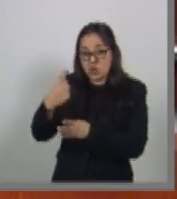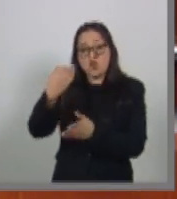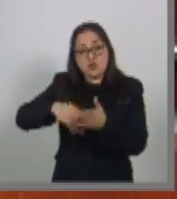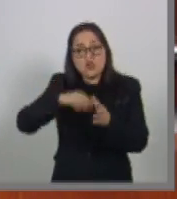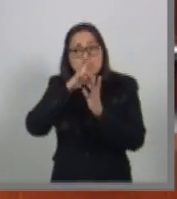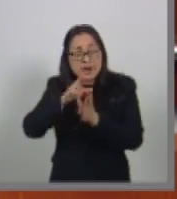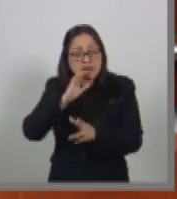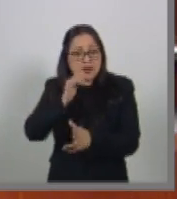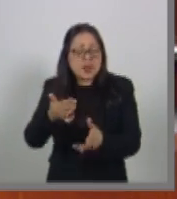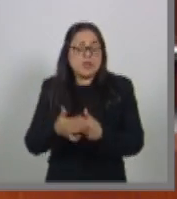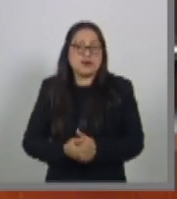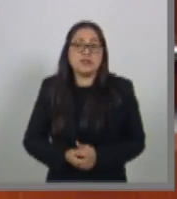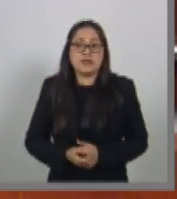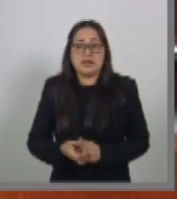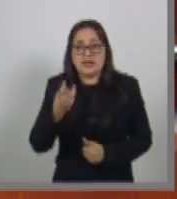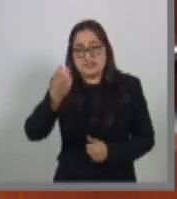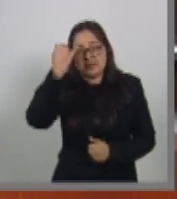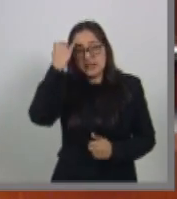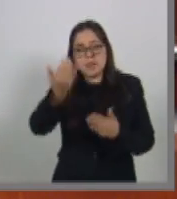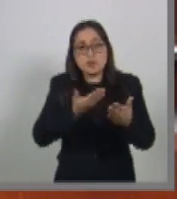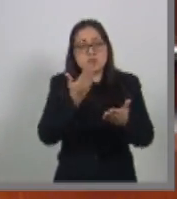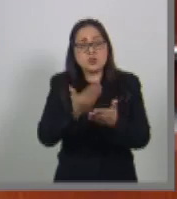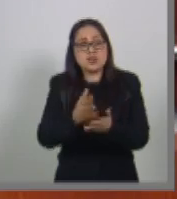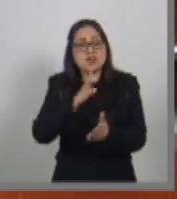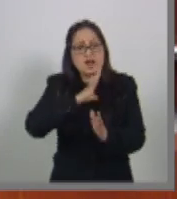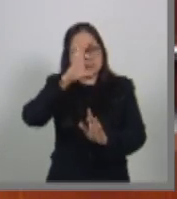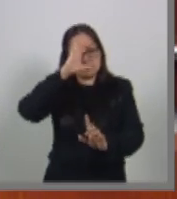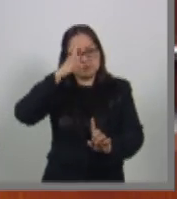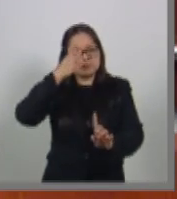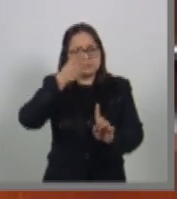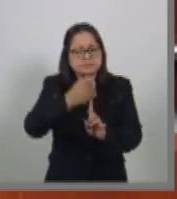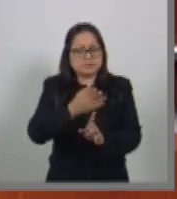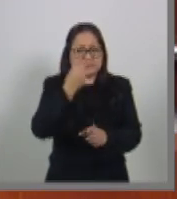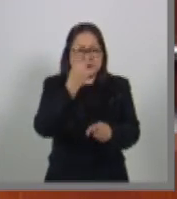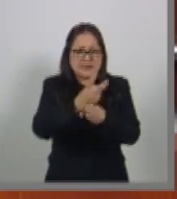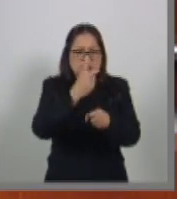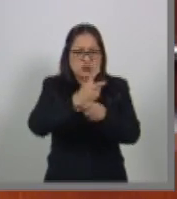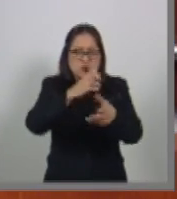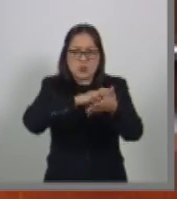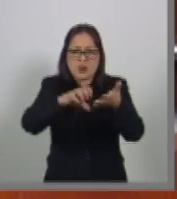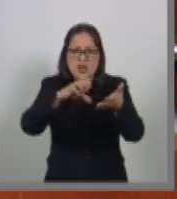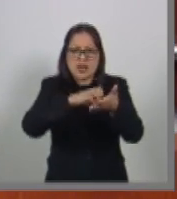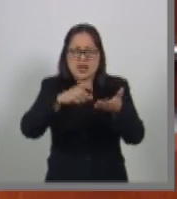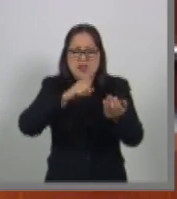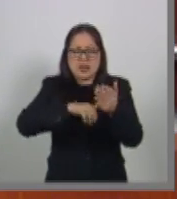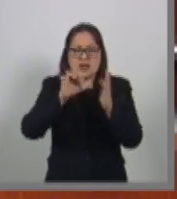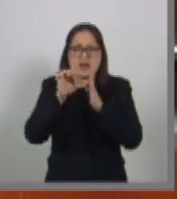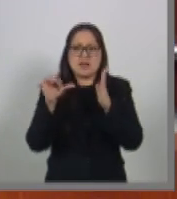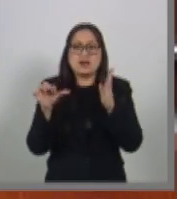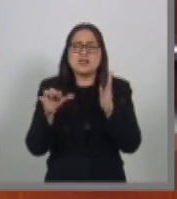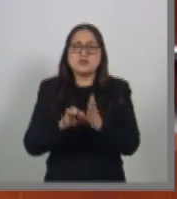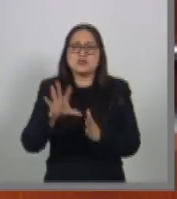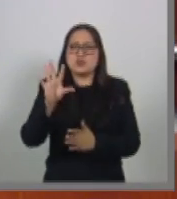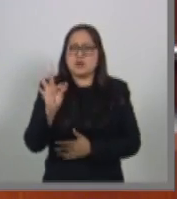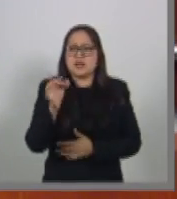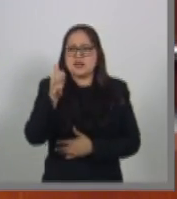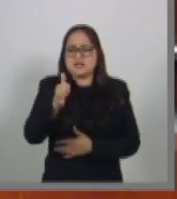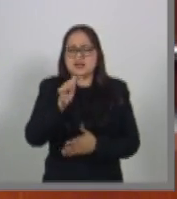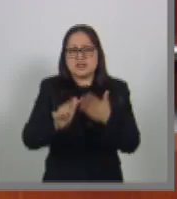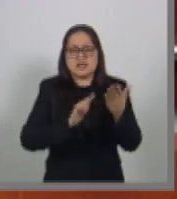iniciativa tiene por objeto modificar el segundo párrafo del artículo